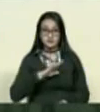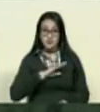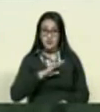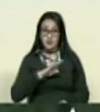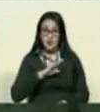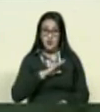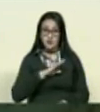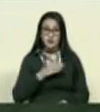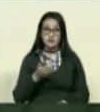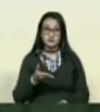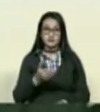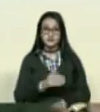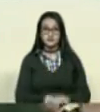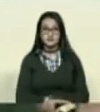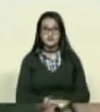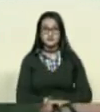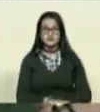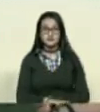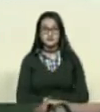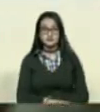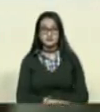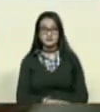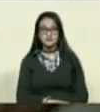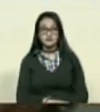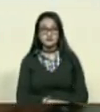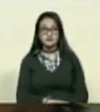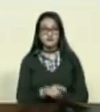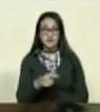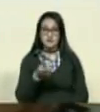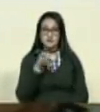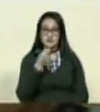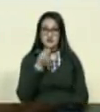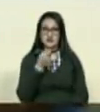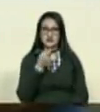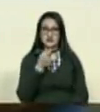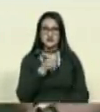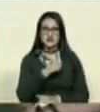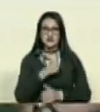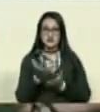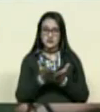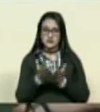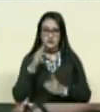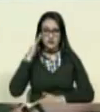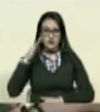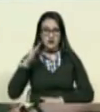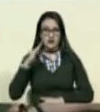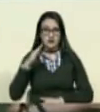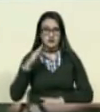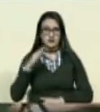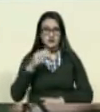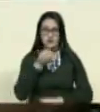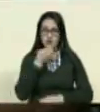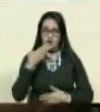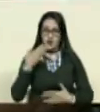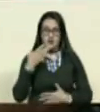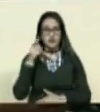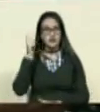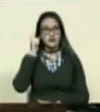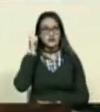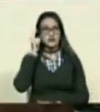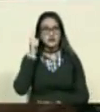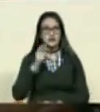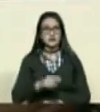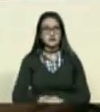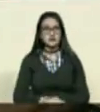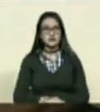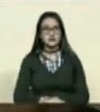Bolivariana. Nace en el Esequibo. Nace en el Esequibo. Academia Militar de Medicina al servicio de la patria y de la vida. Mi comandante jefe, buenos días. Buenos días. Aspirante